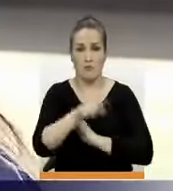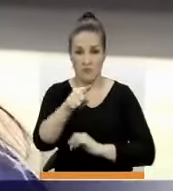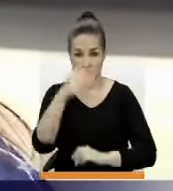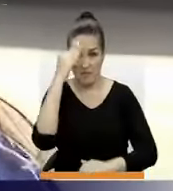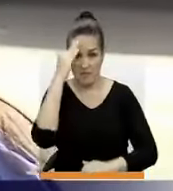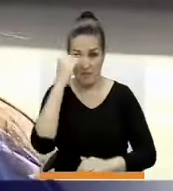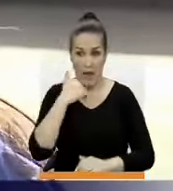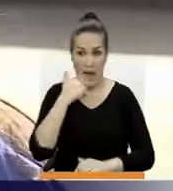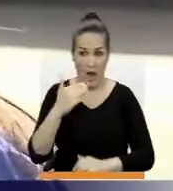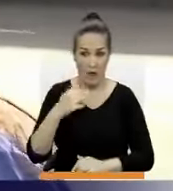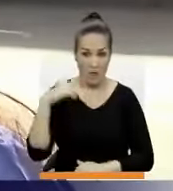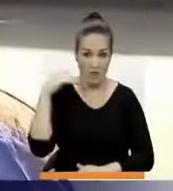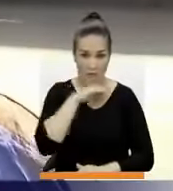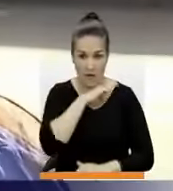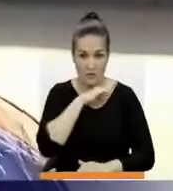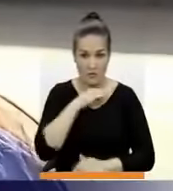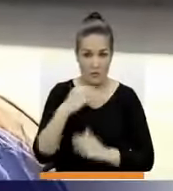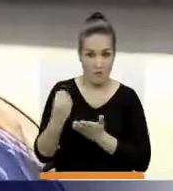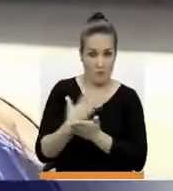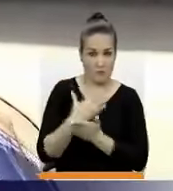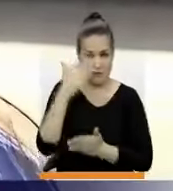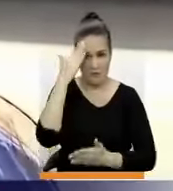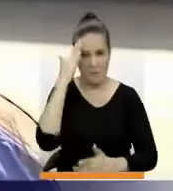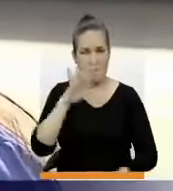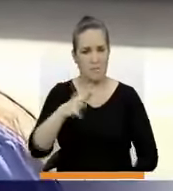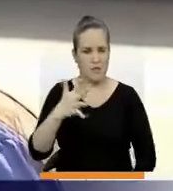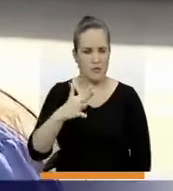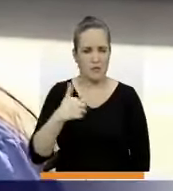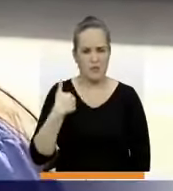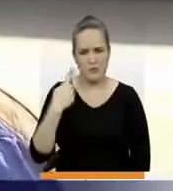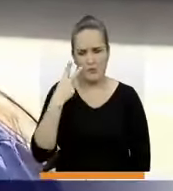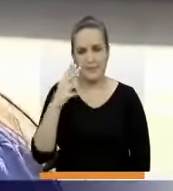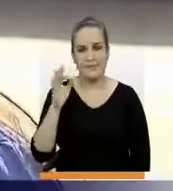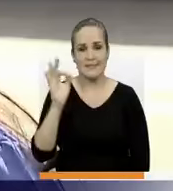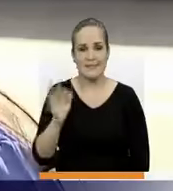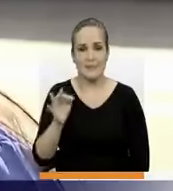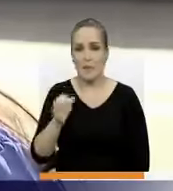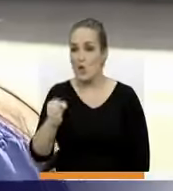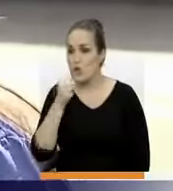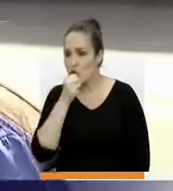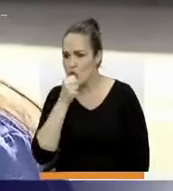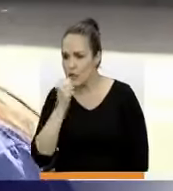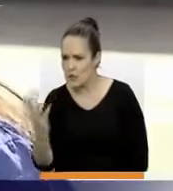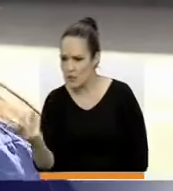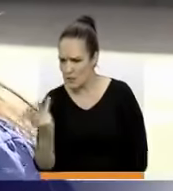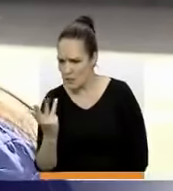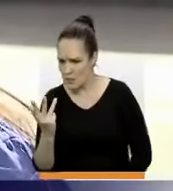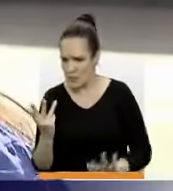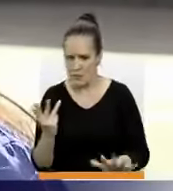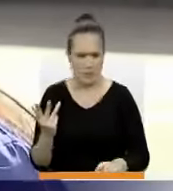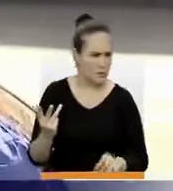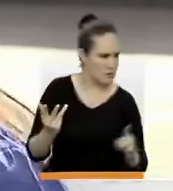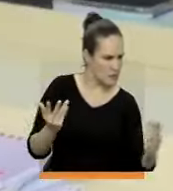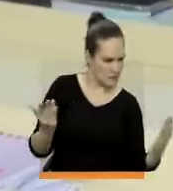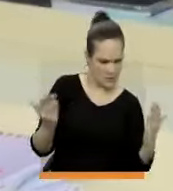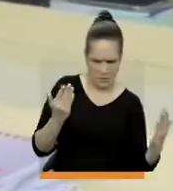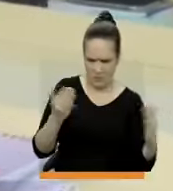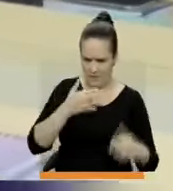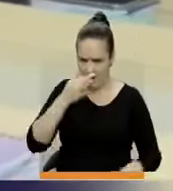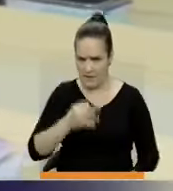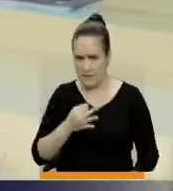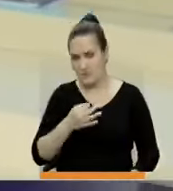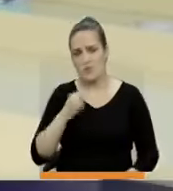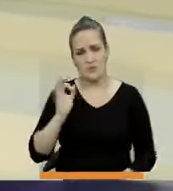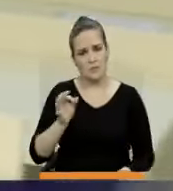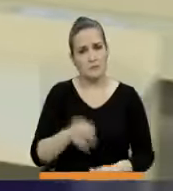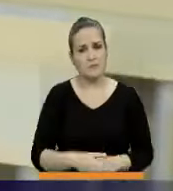identificar cuando un contenido es falso? Sí, más o menos, pues yo creo que siempre con las noticias uno debe asegurarse de lo que a uno le dicen es verdad.